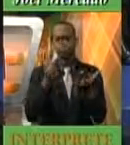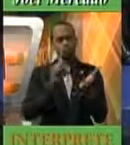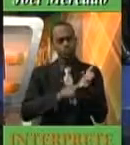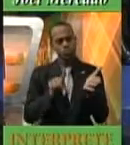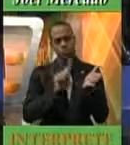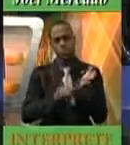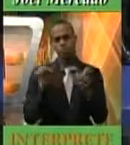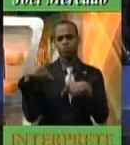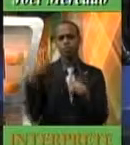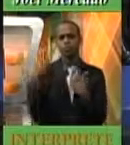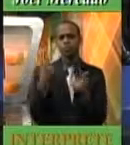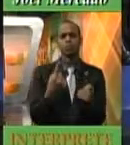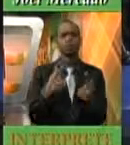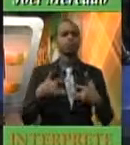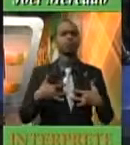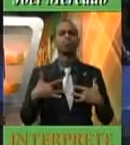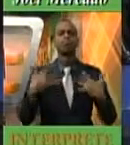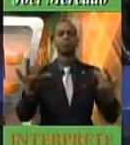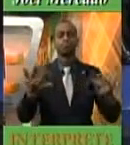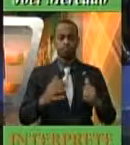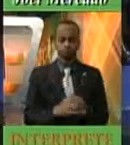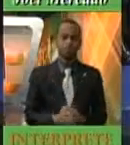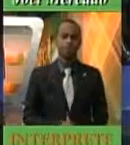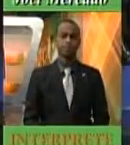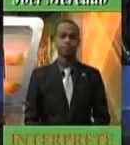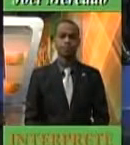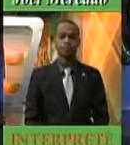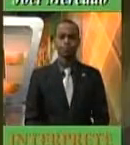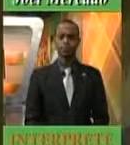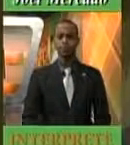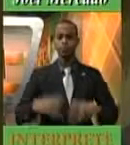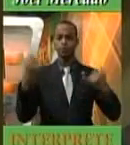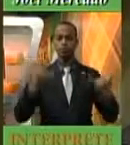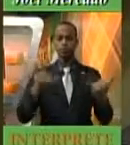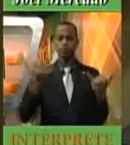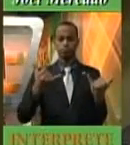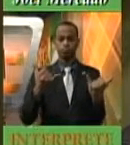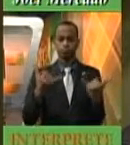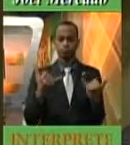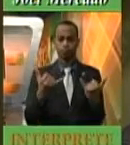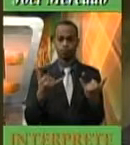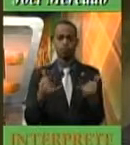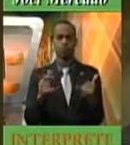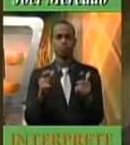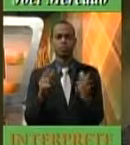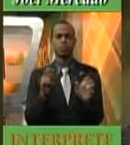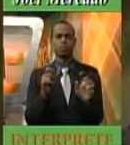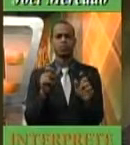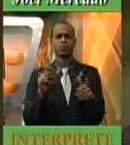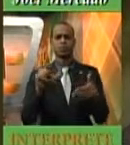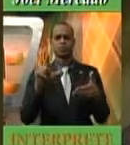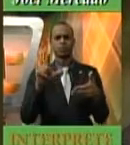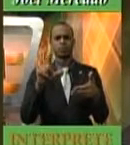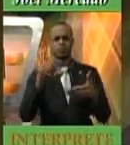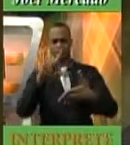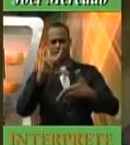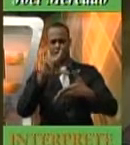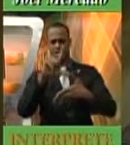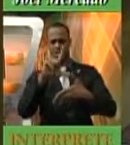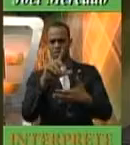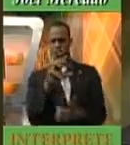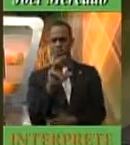ese periodo de tiempo. Y bueno, hoy mismo sale una encuesta, Latino Barómetro, que